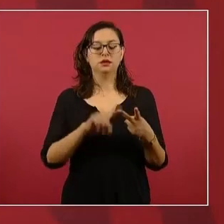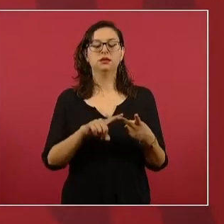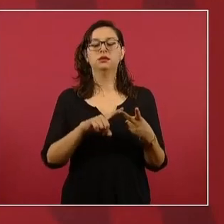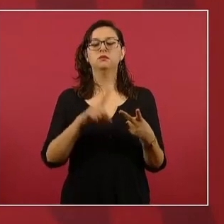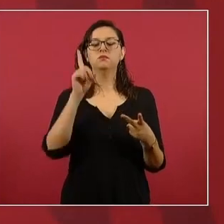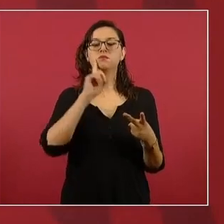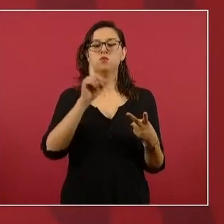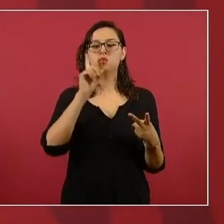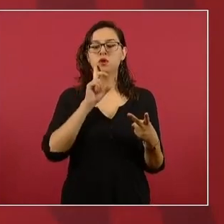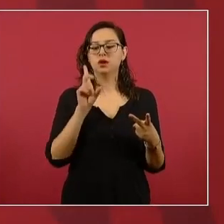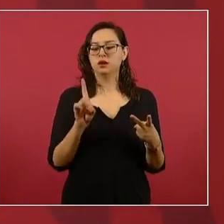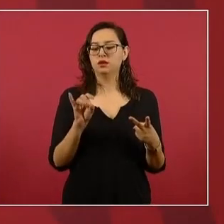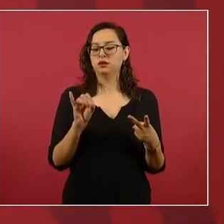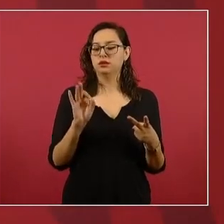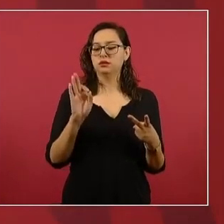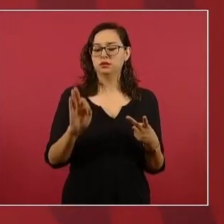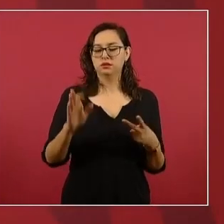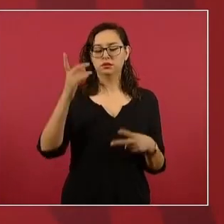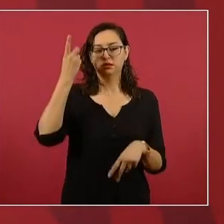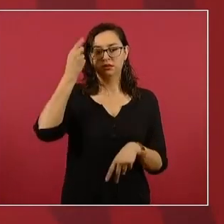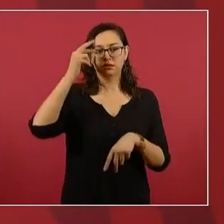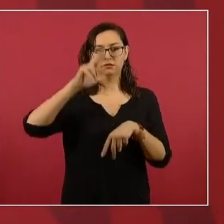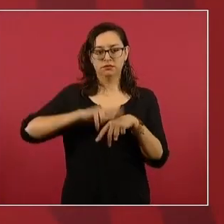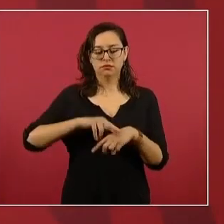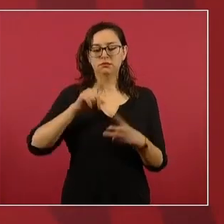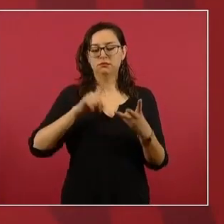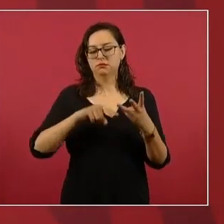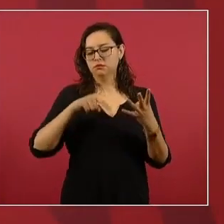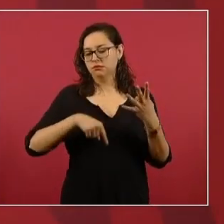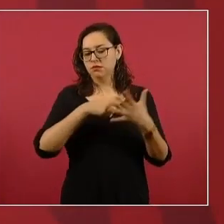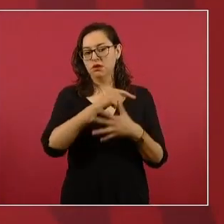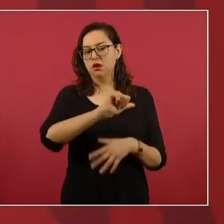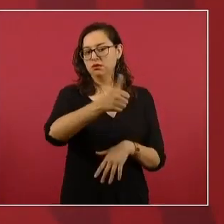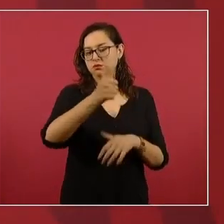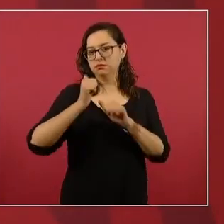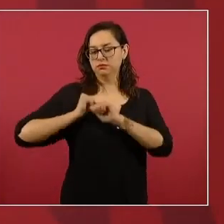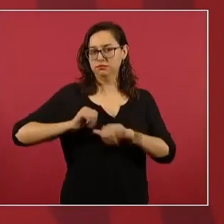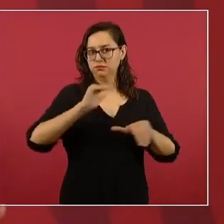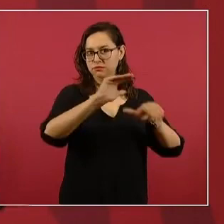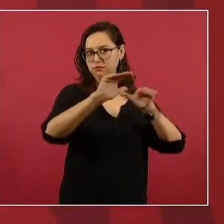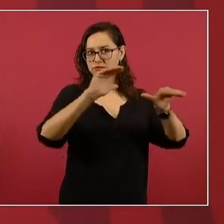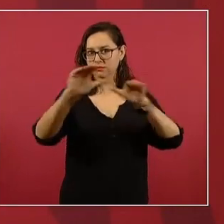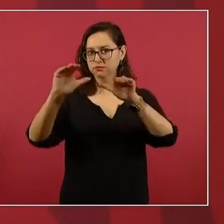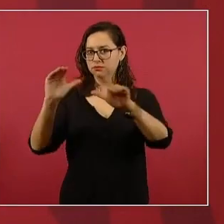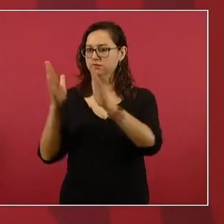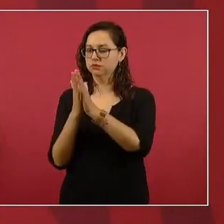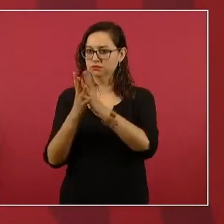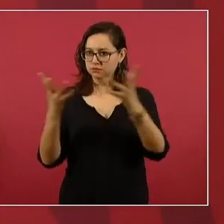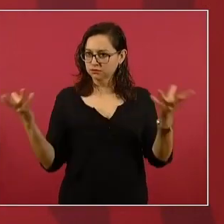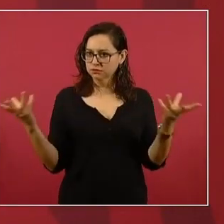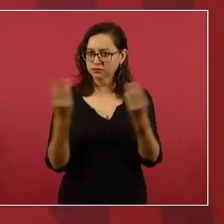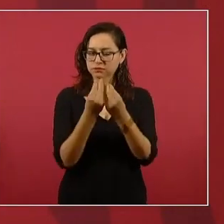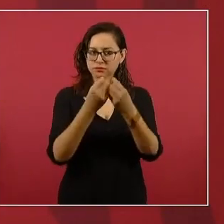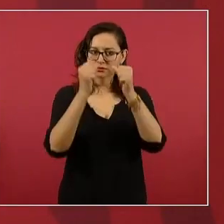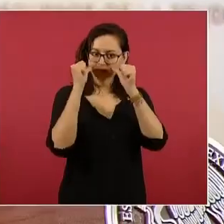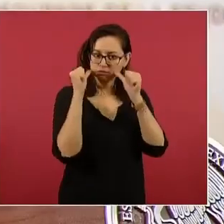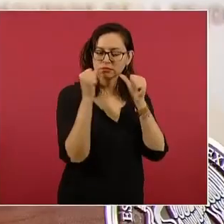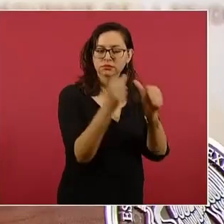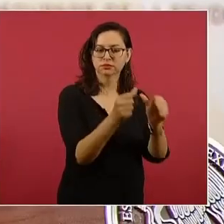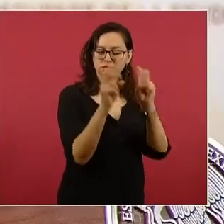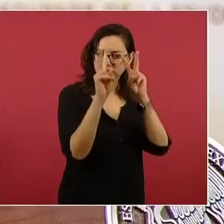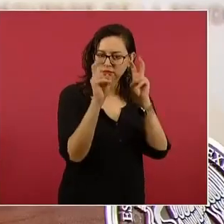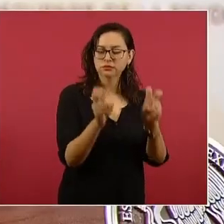DIF, a quienes tienen que ver con este asunto, que se reúnan y que